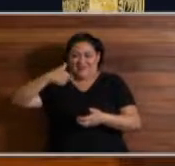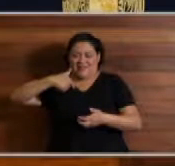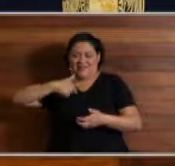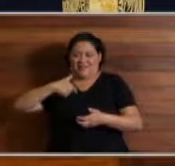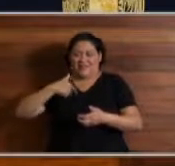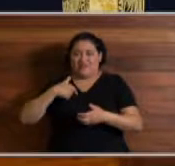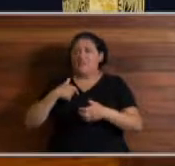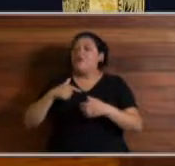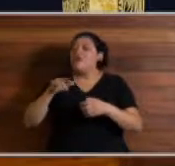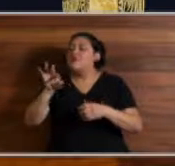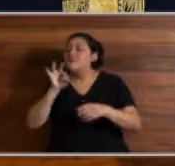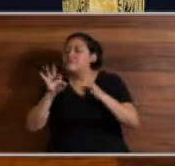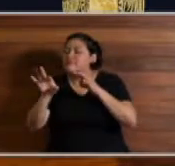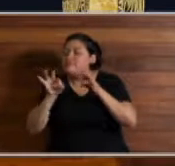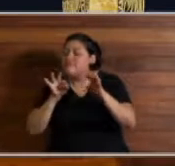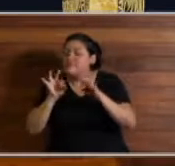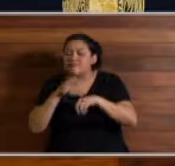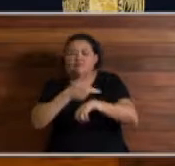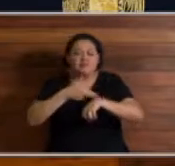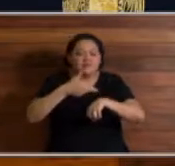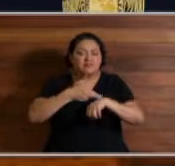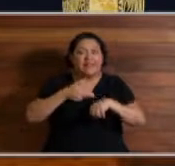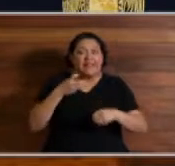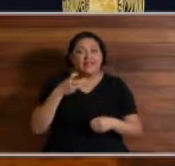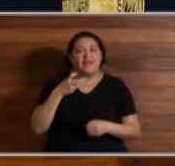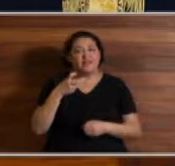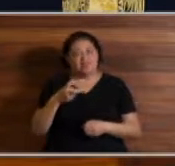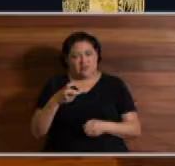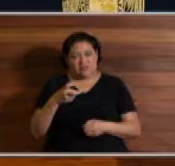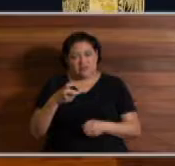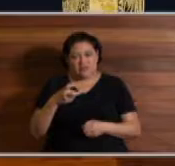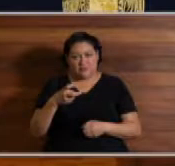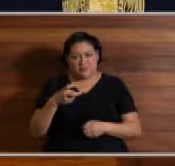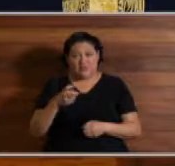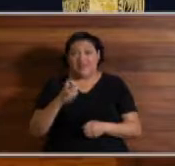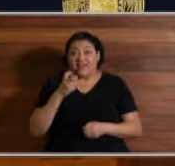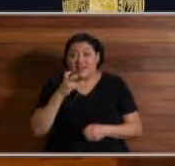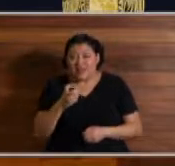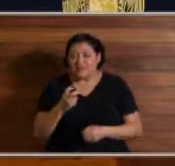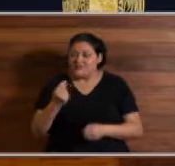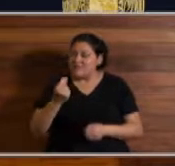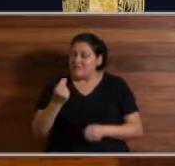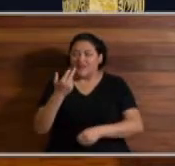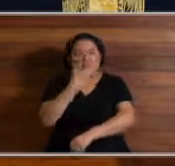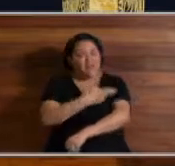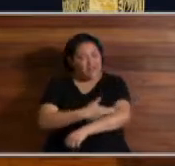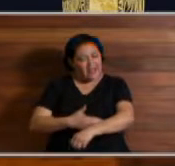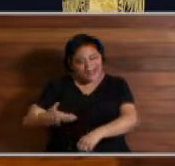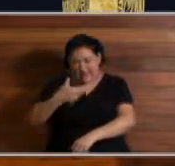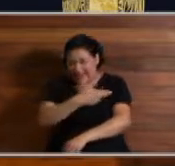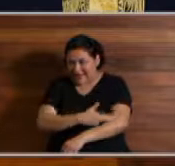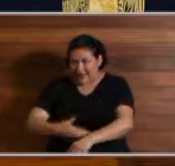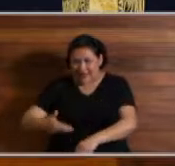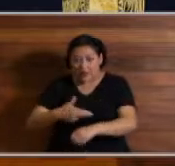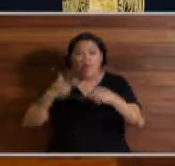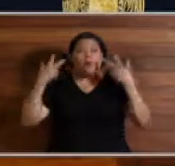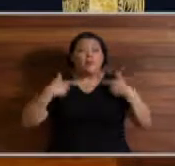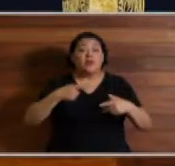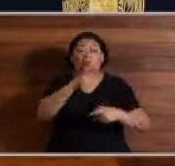las elecciones. Es que a través de su voto consciente,